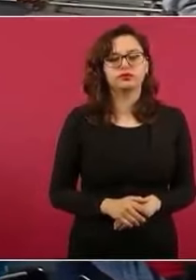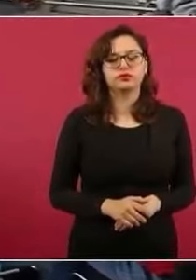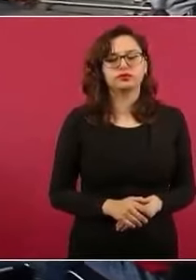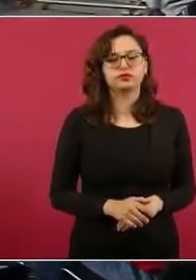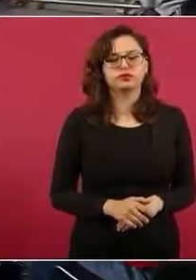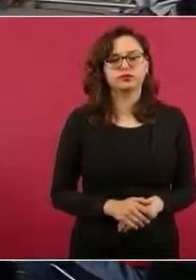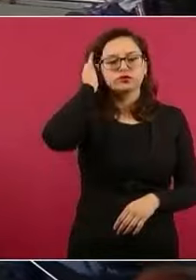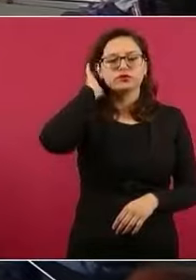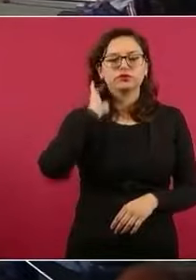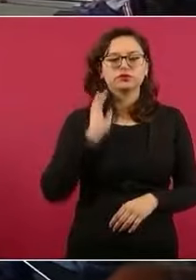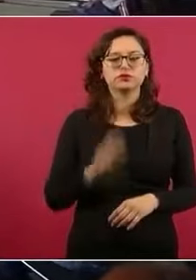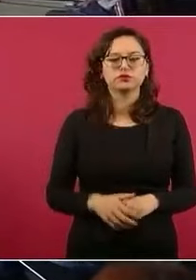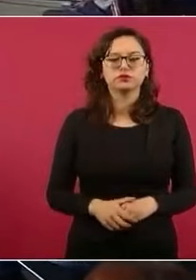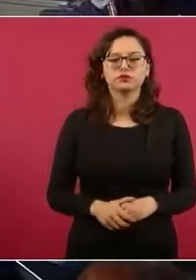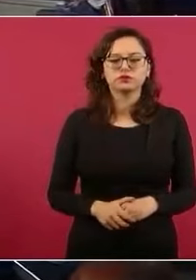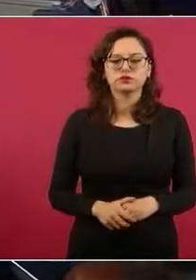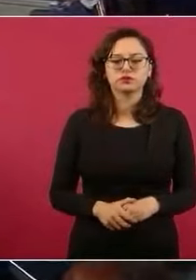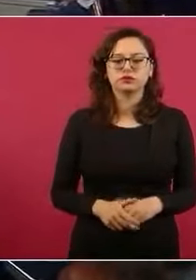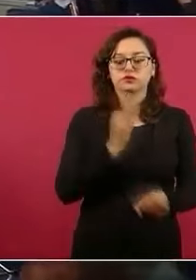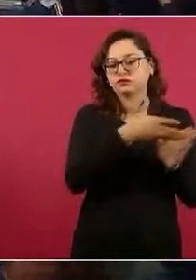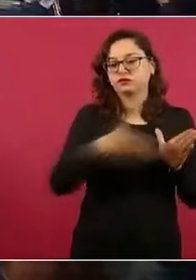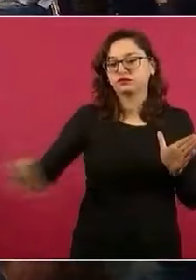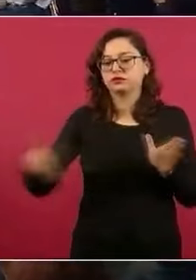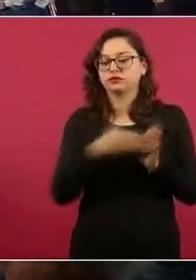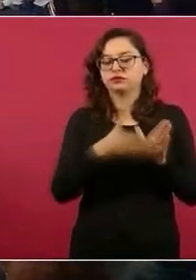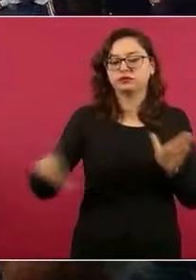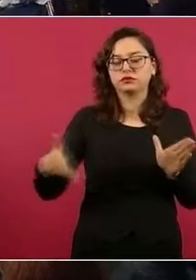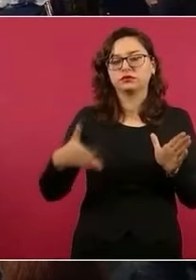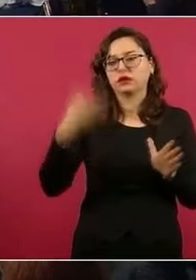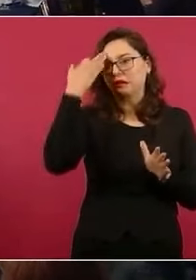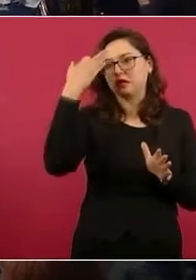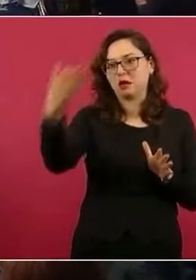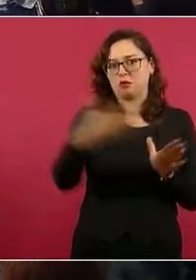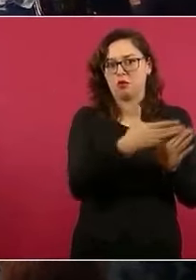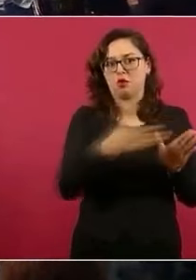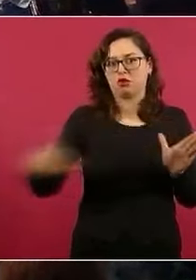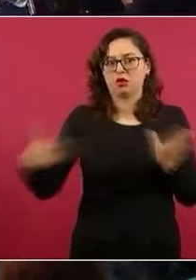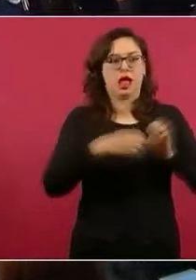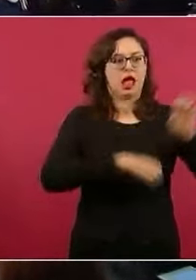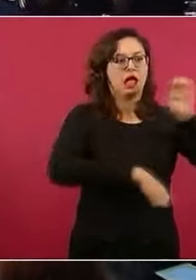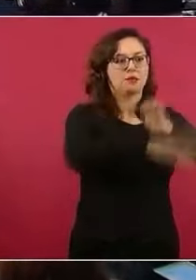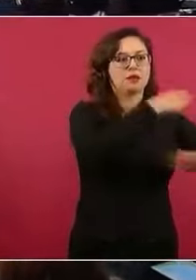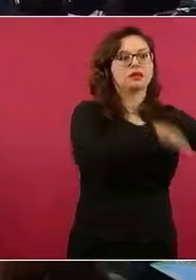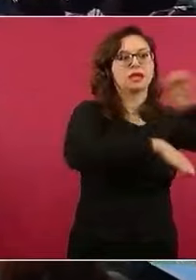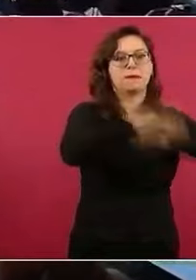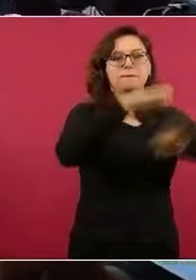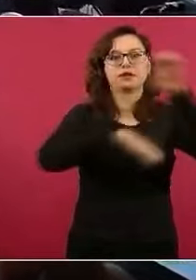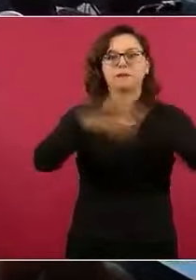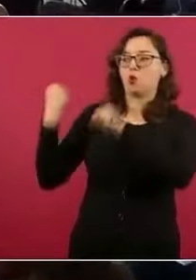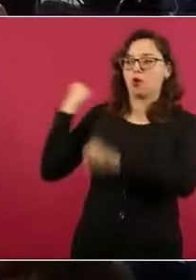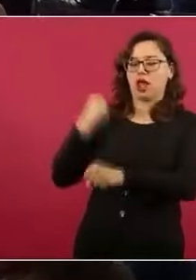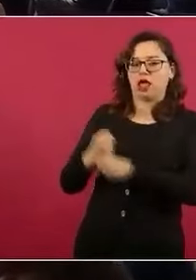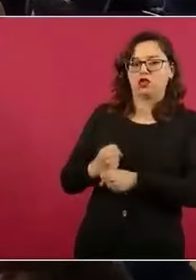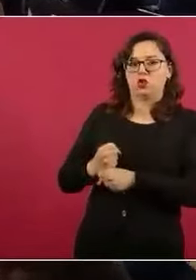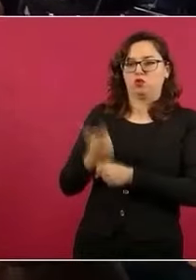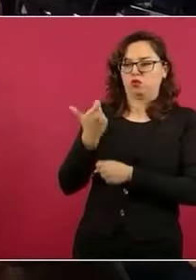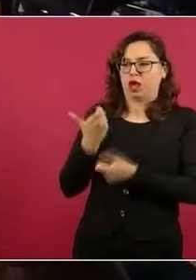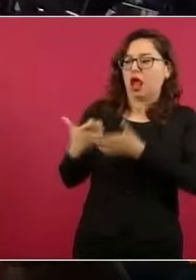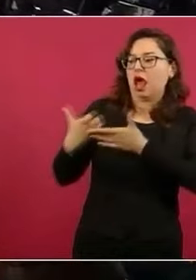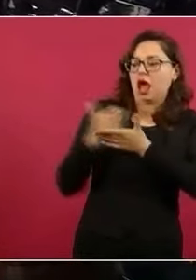Estamos en el periodo de reparto de utilidades. ¿Sí? La pregunta es, ¿cómo se vigilará que los trabajadores mexicanos